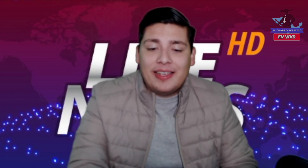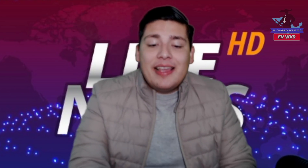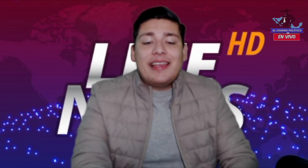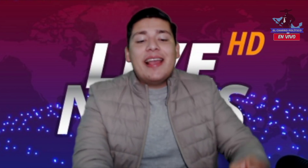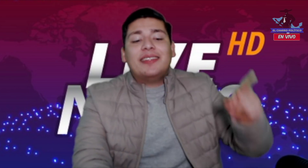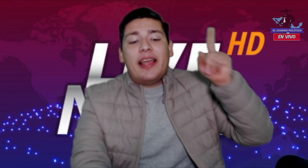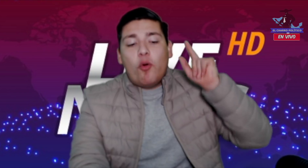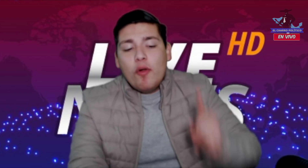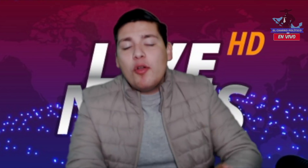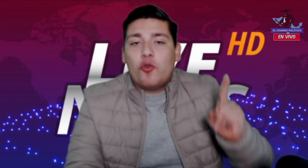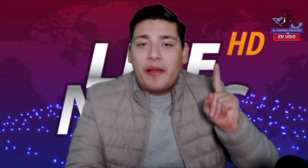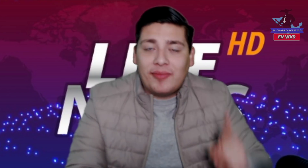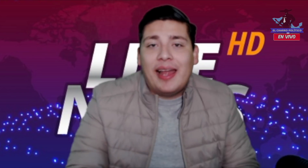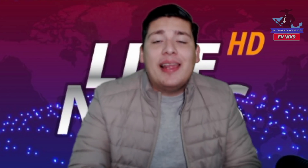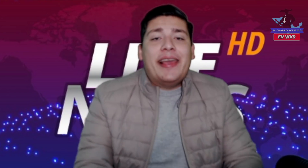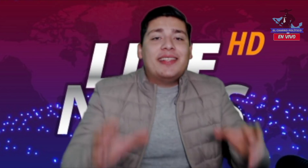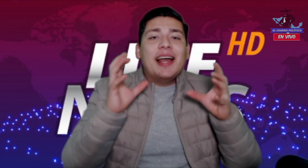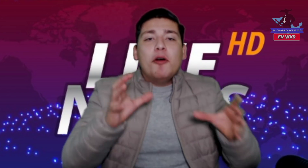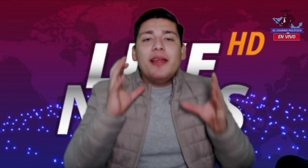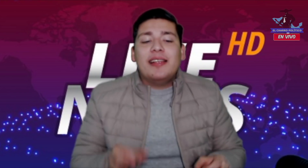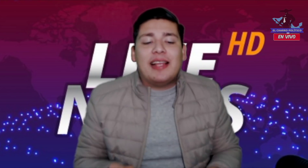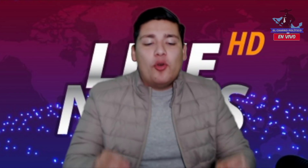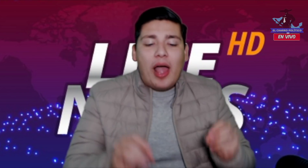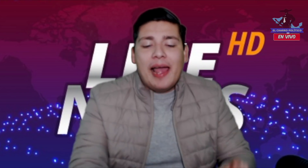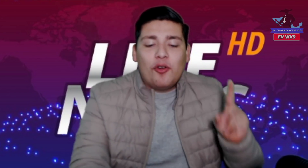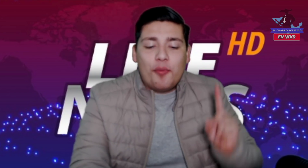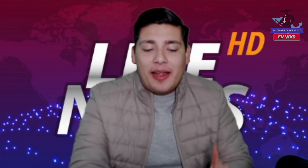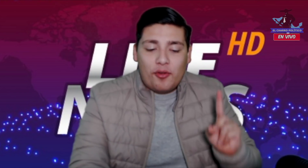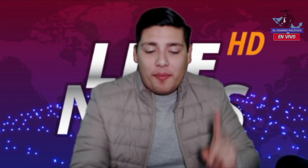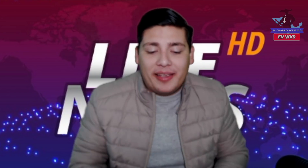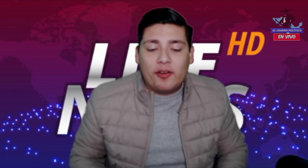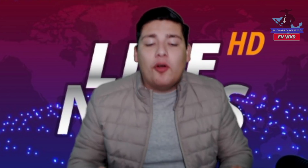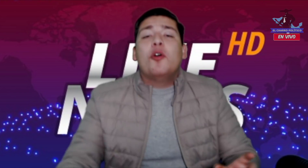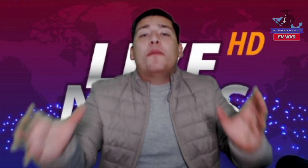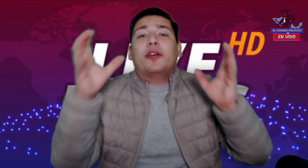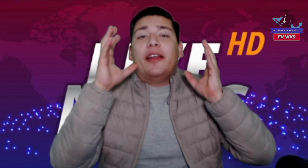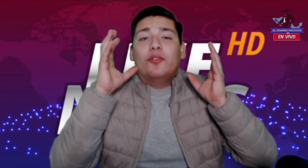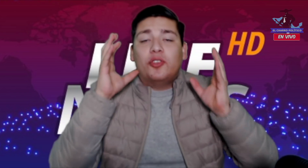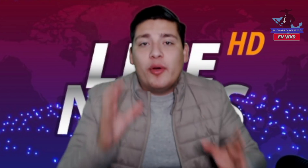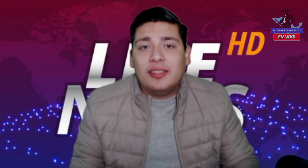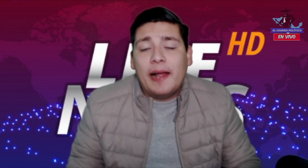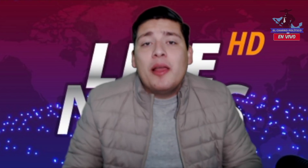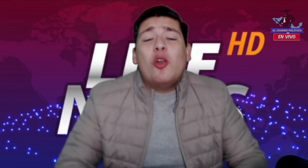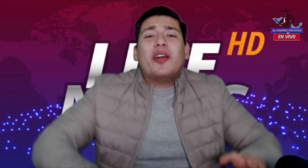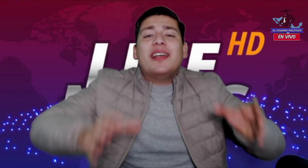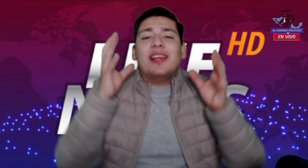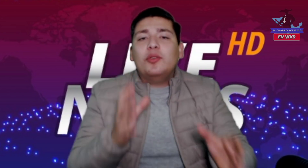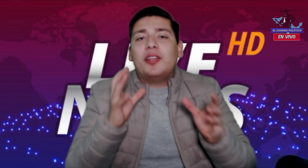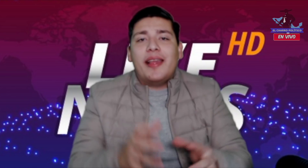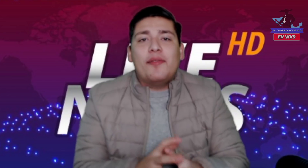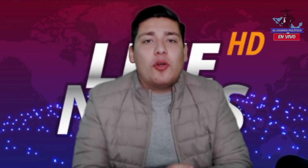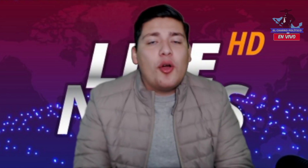Netflix, y es que un documental está movilizando al gobierno de México porque nos demuestra lo que